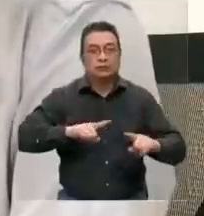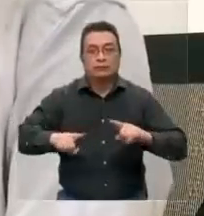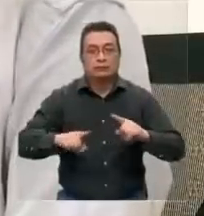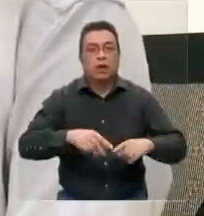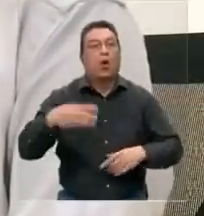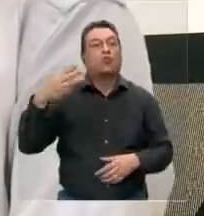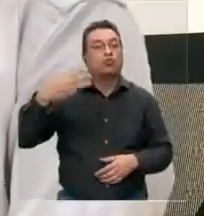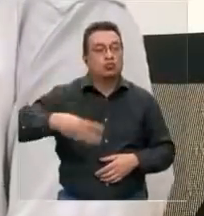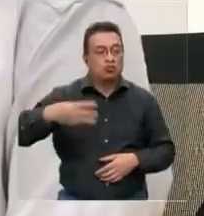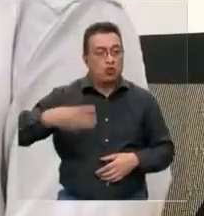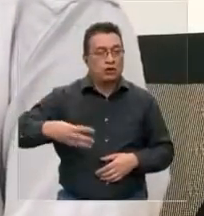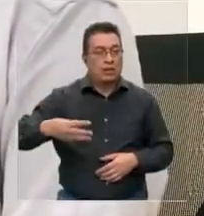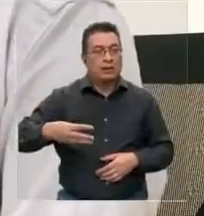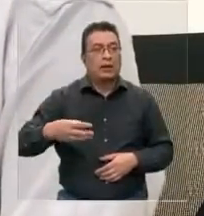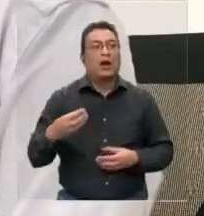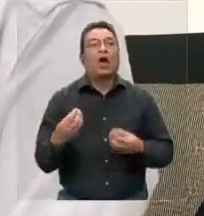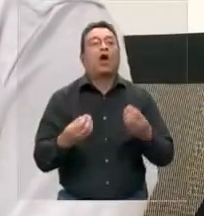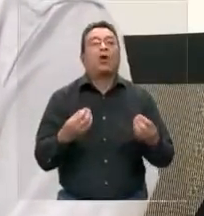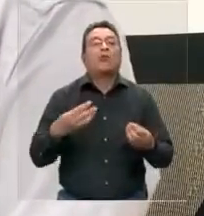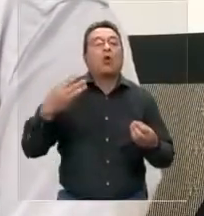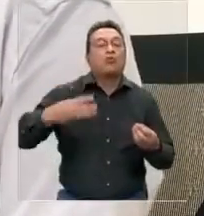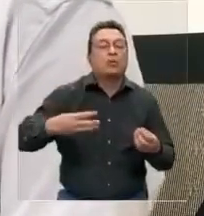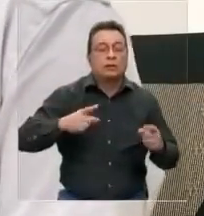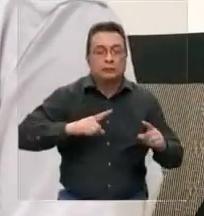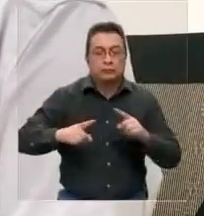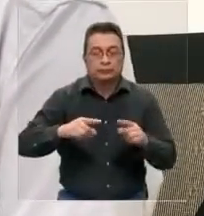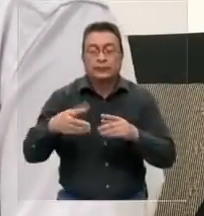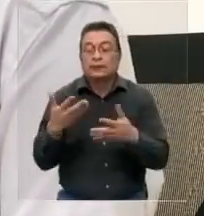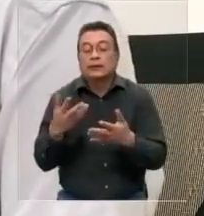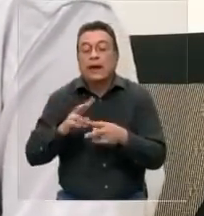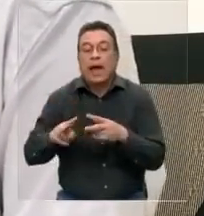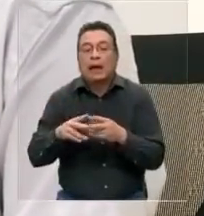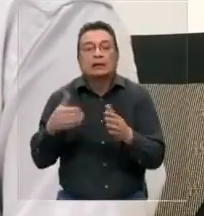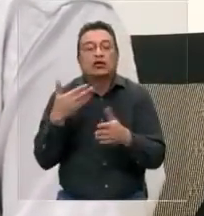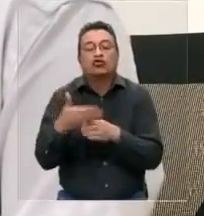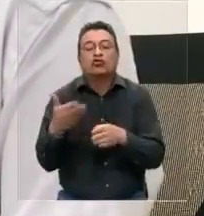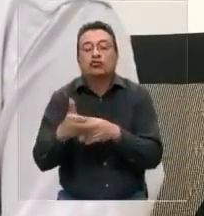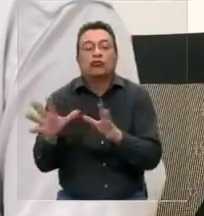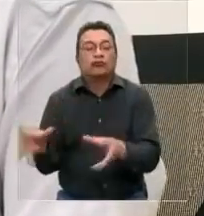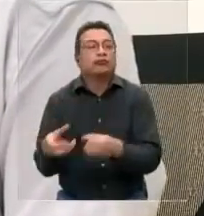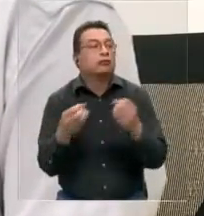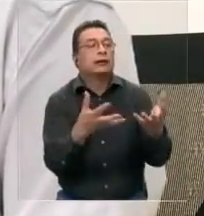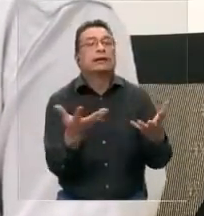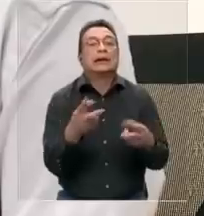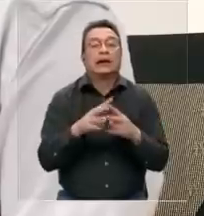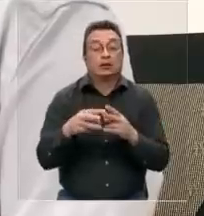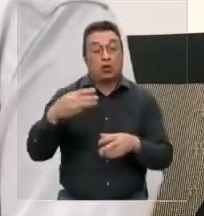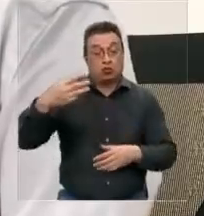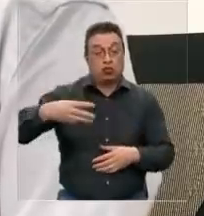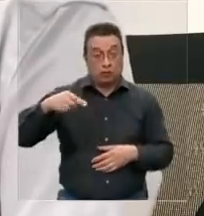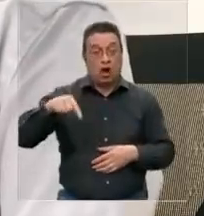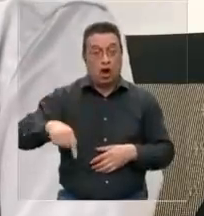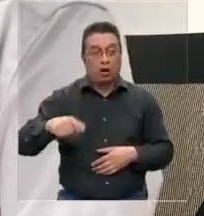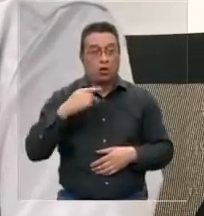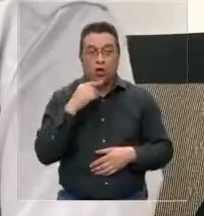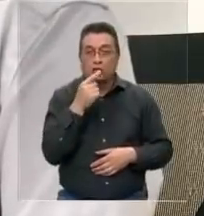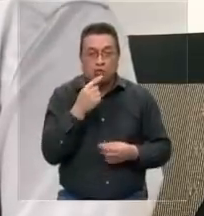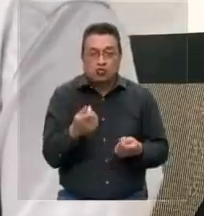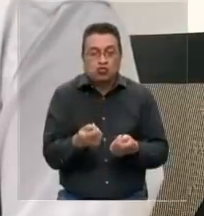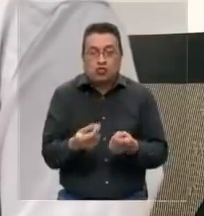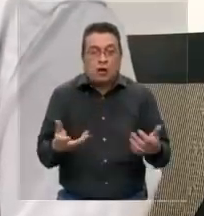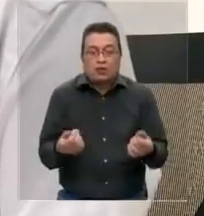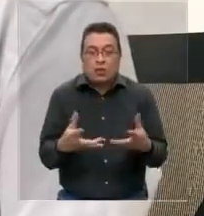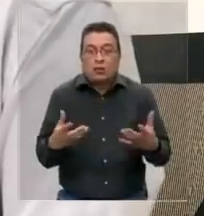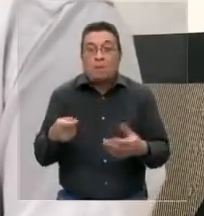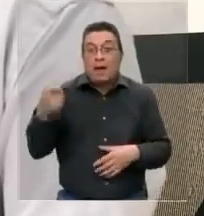municipal y cómo los municipios gestionan sus residuos. ¿Ah? Hoy día los municipios tienen muy pocos recursos y cada